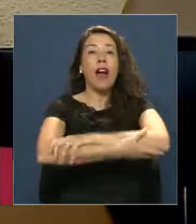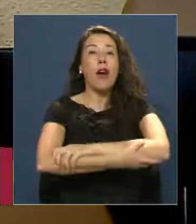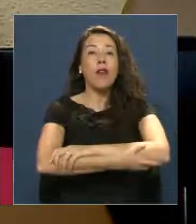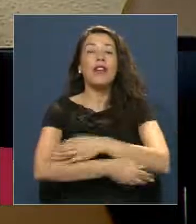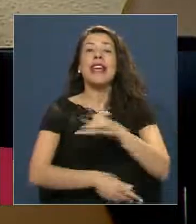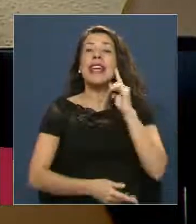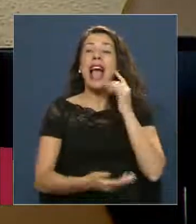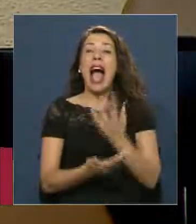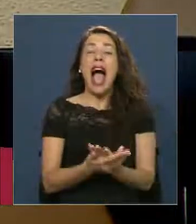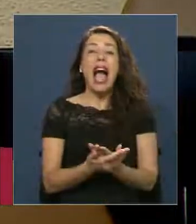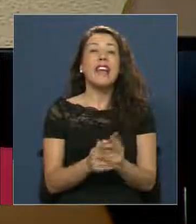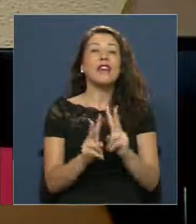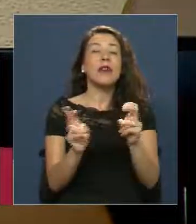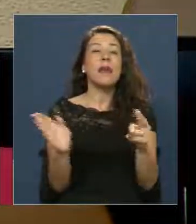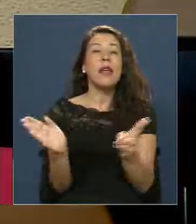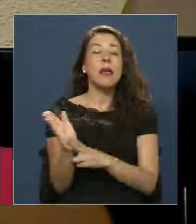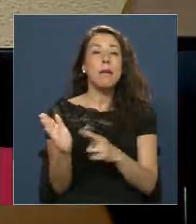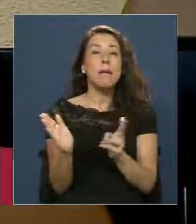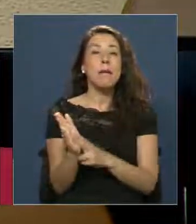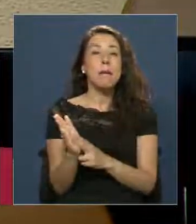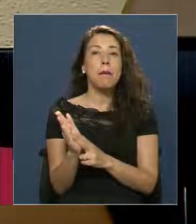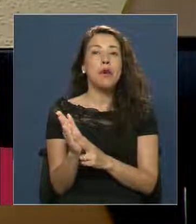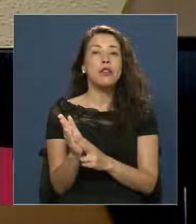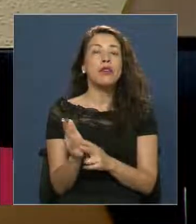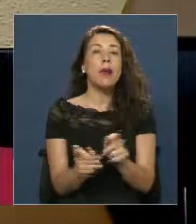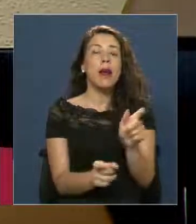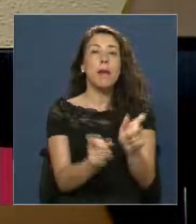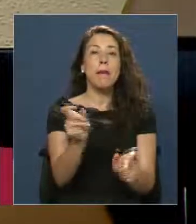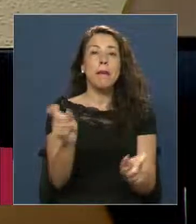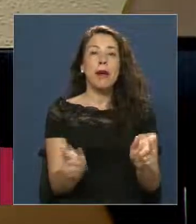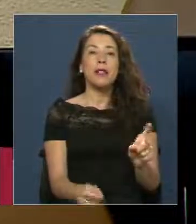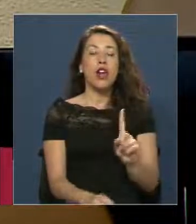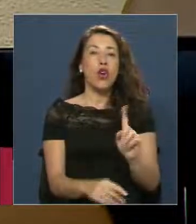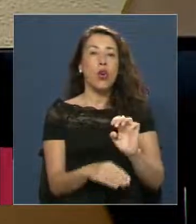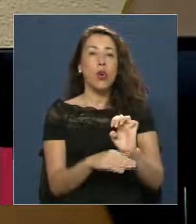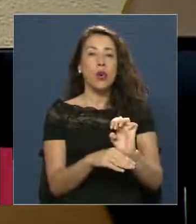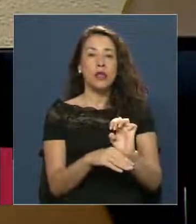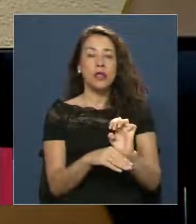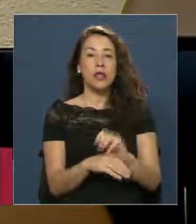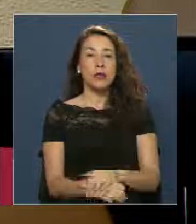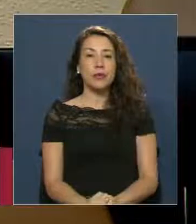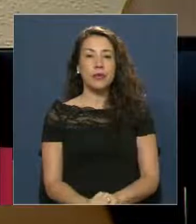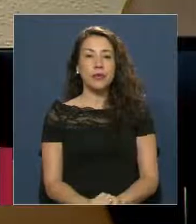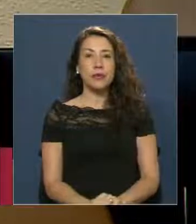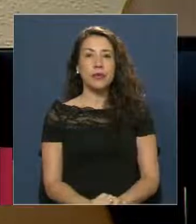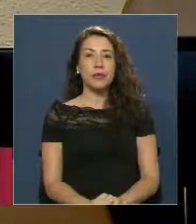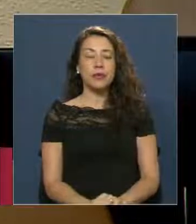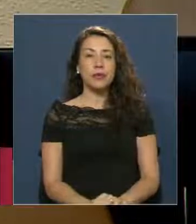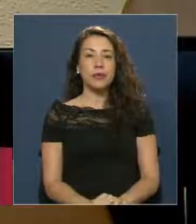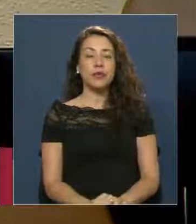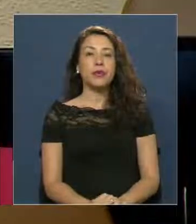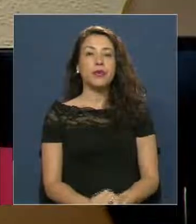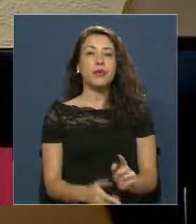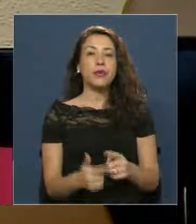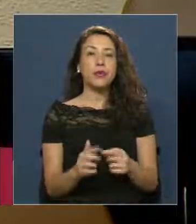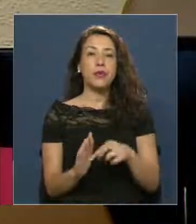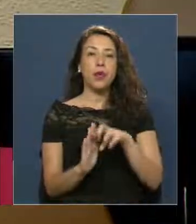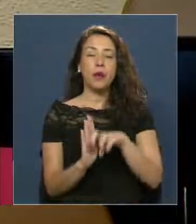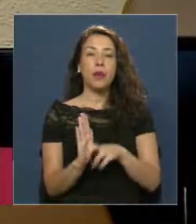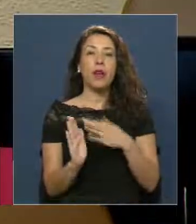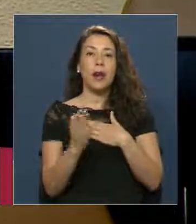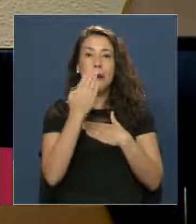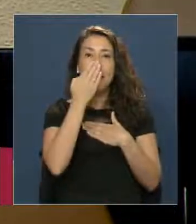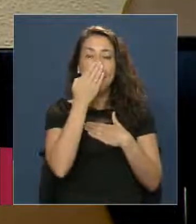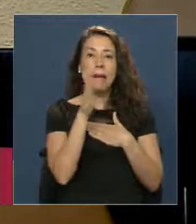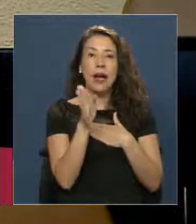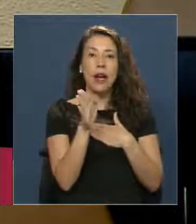tienen implicancia tributaria directamente en las personas, no en los estados. Por lo tanto, es un proyecto que va en la línea de